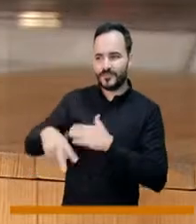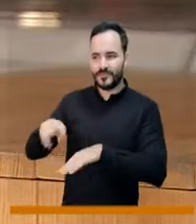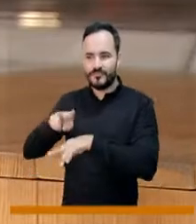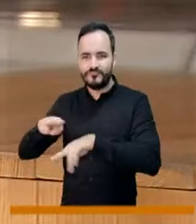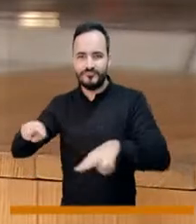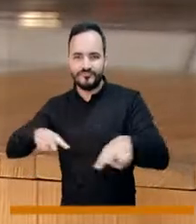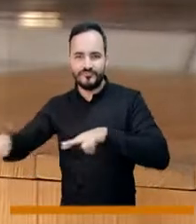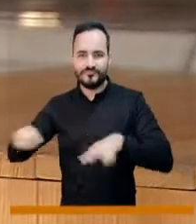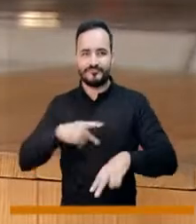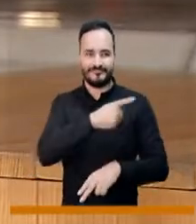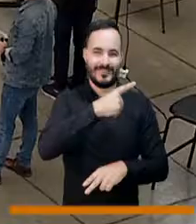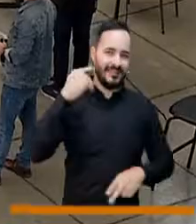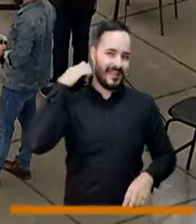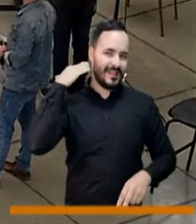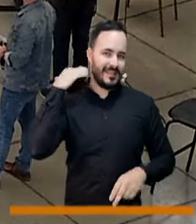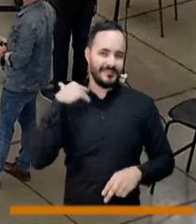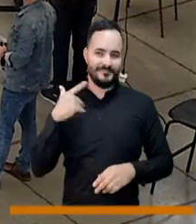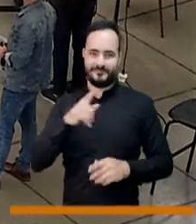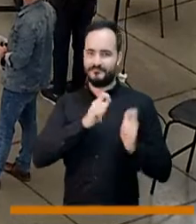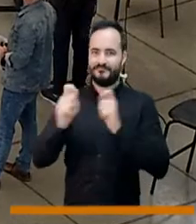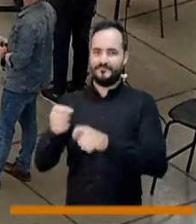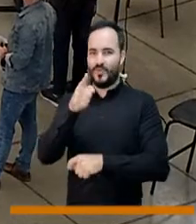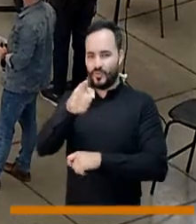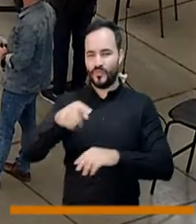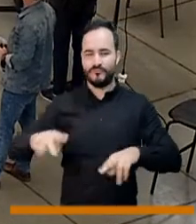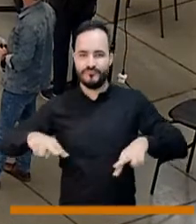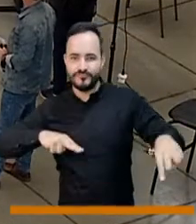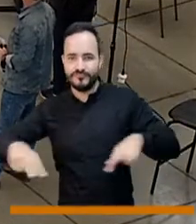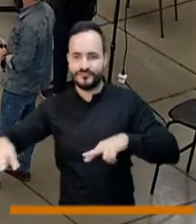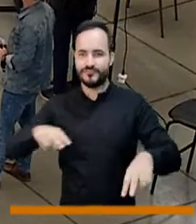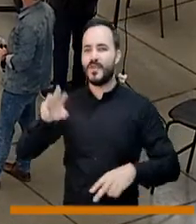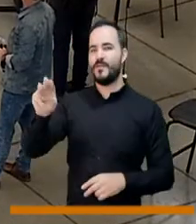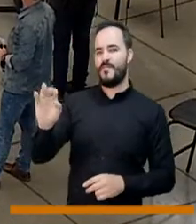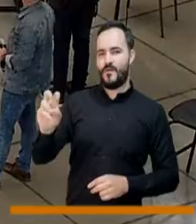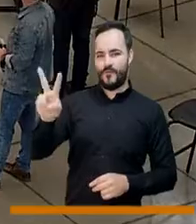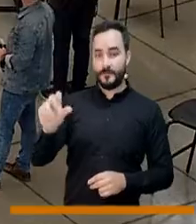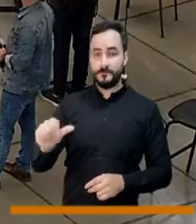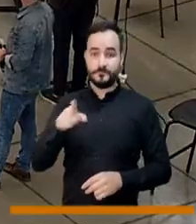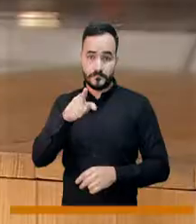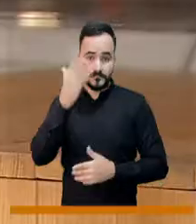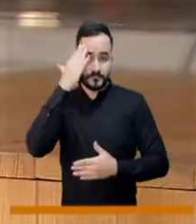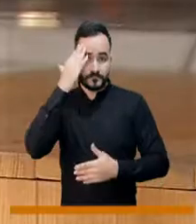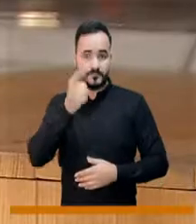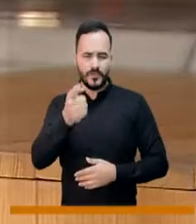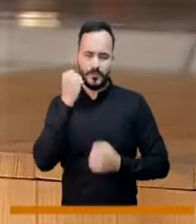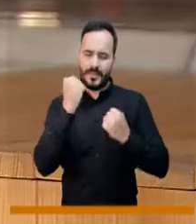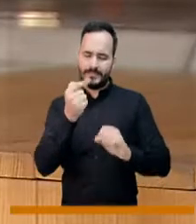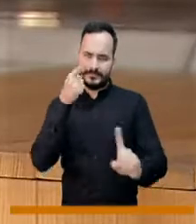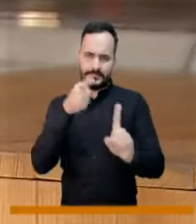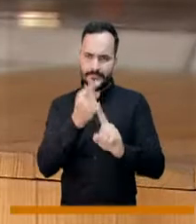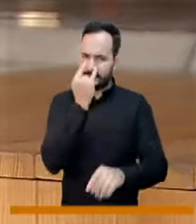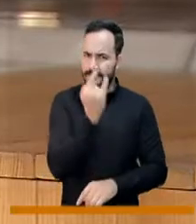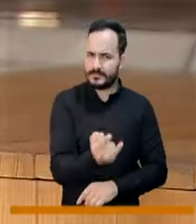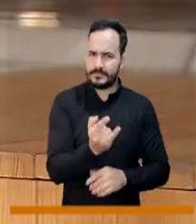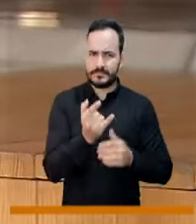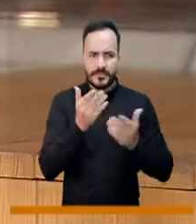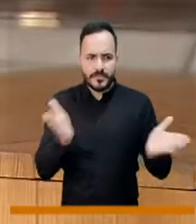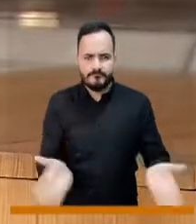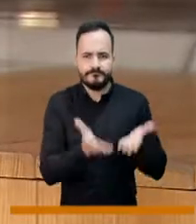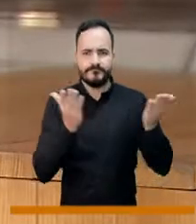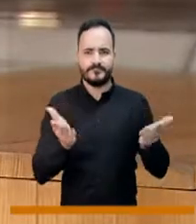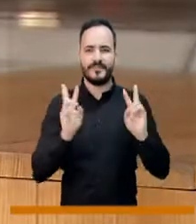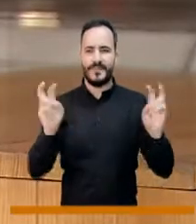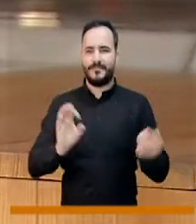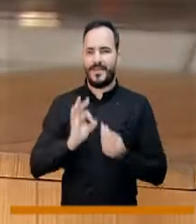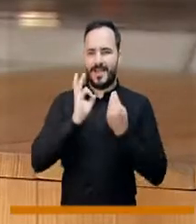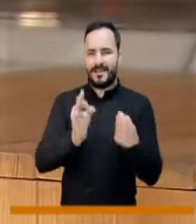esta administración, la del alcalde Daniel Quintero, y que uno de los grandes temas sobre los cuales usted ha presentado gran interés es la educación y la educación de